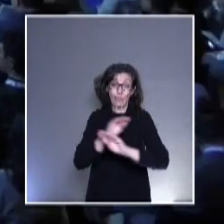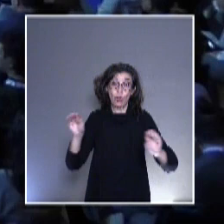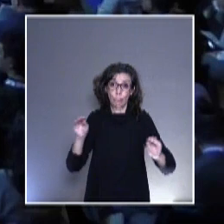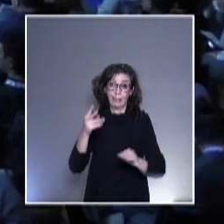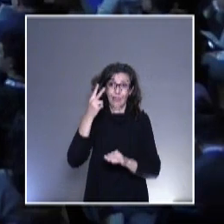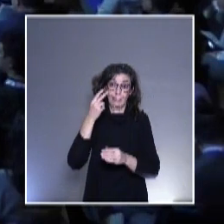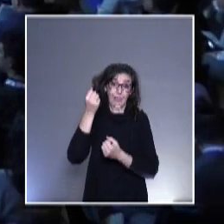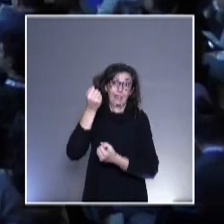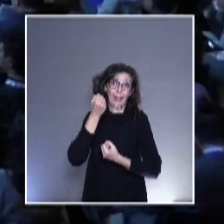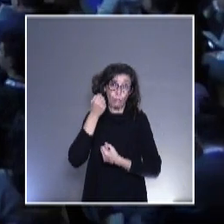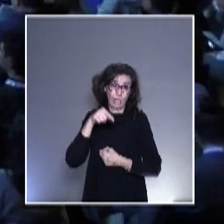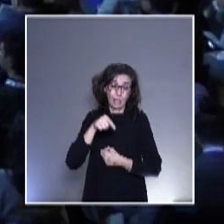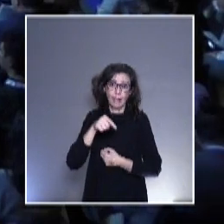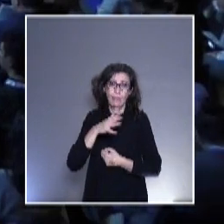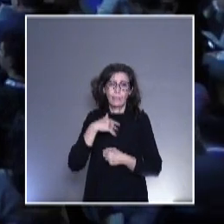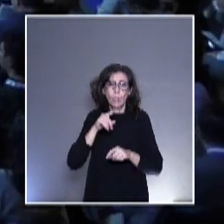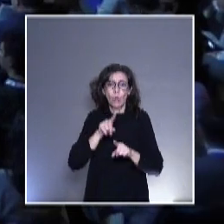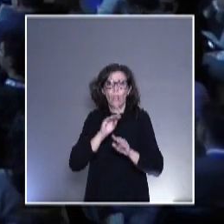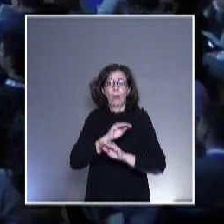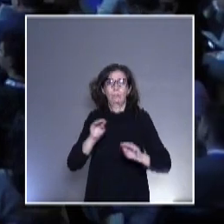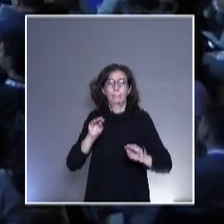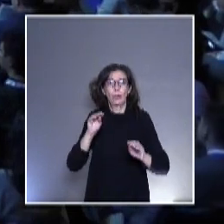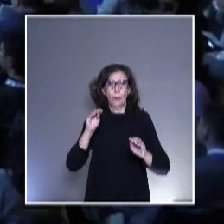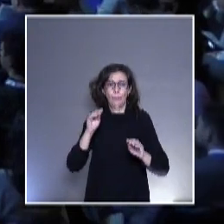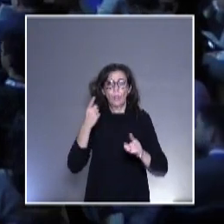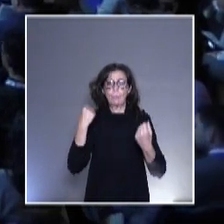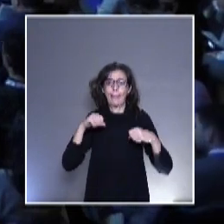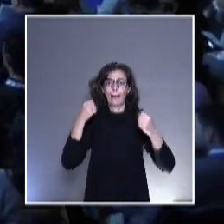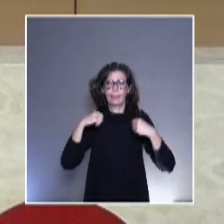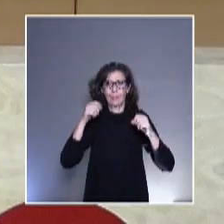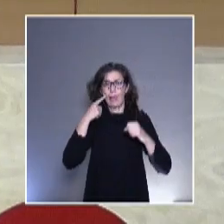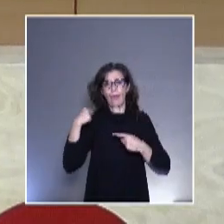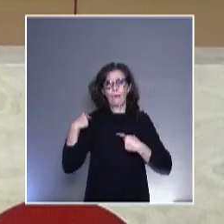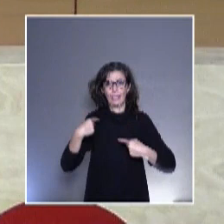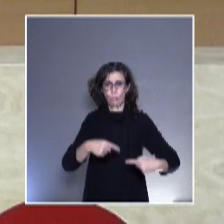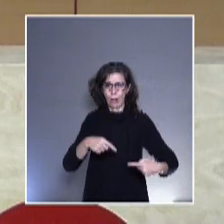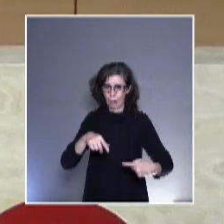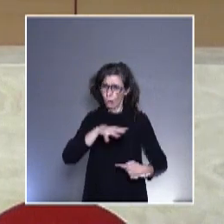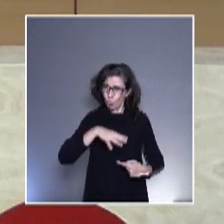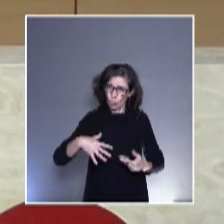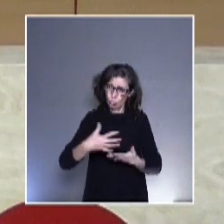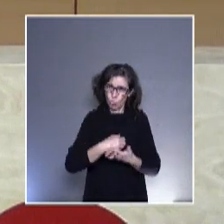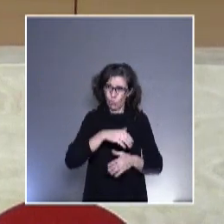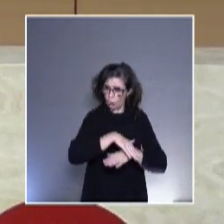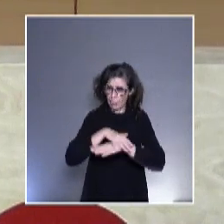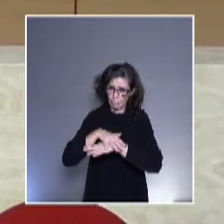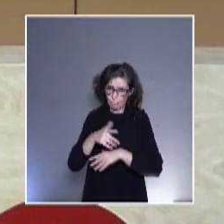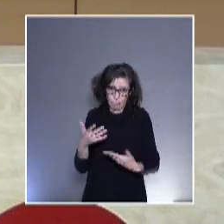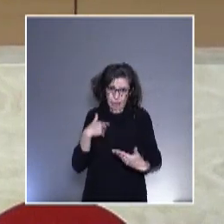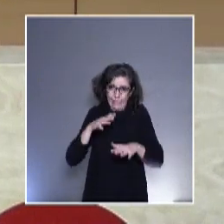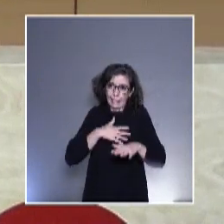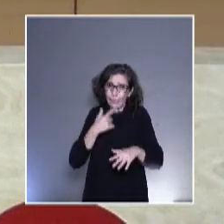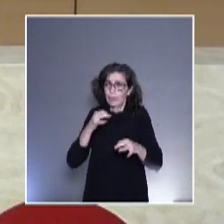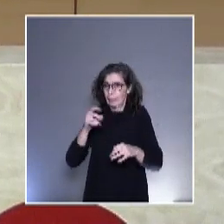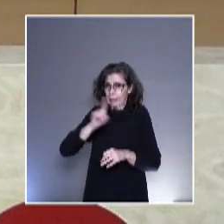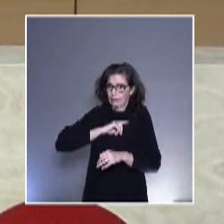incorporar una comunicación Clara como una práctica habitual en todos los ámbitos de la Administración vamos En definitiva que se nos entienda